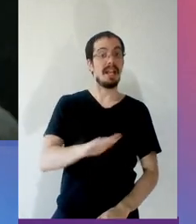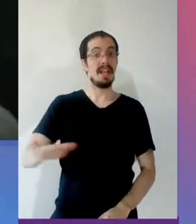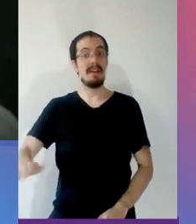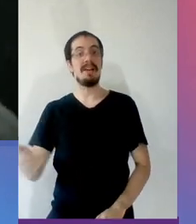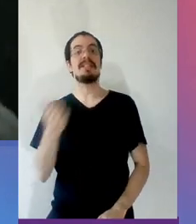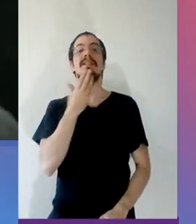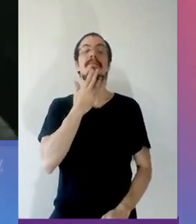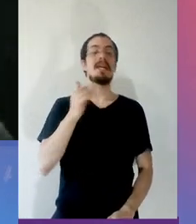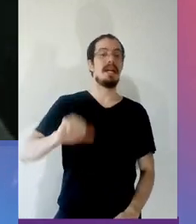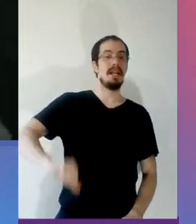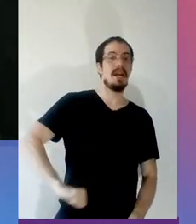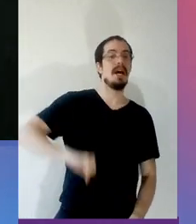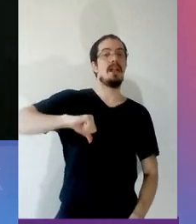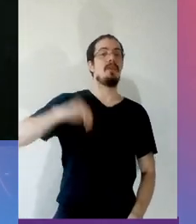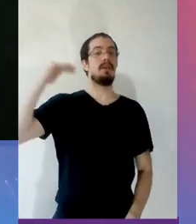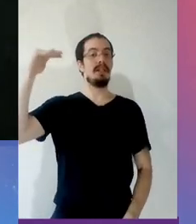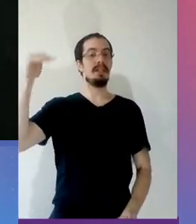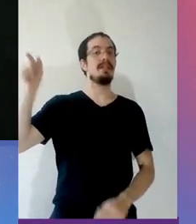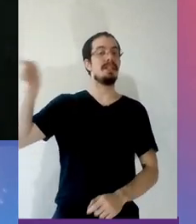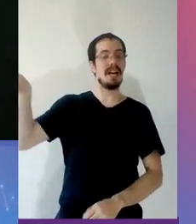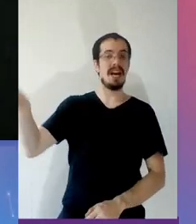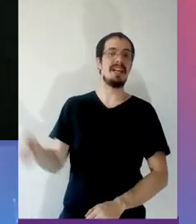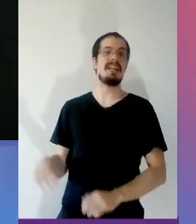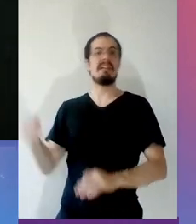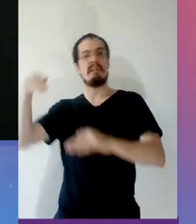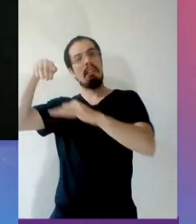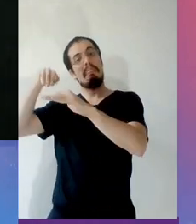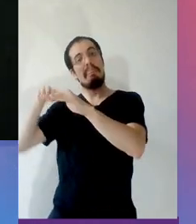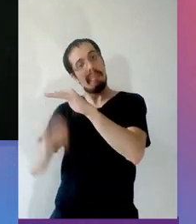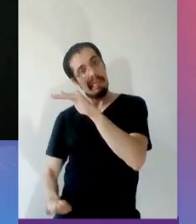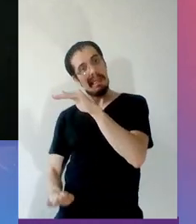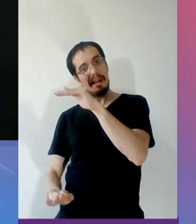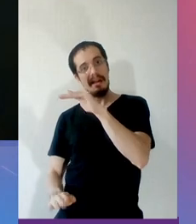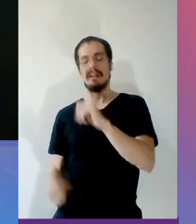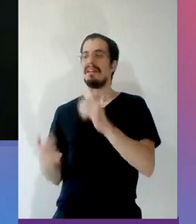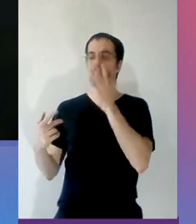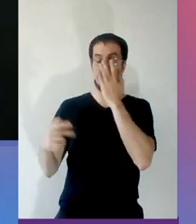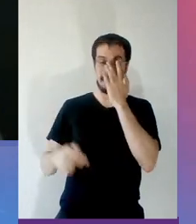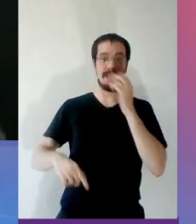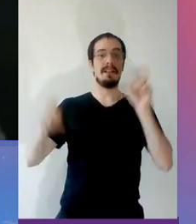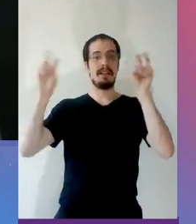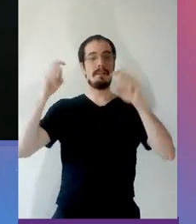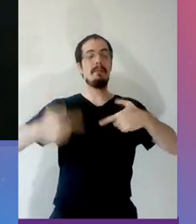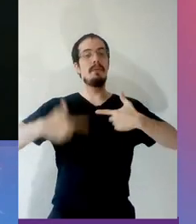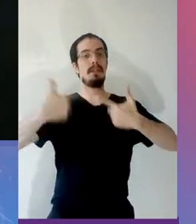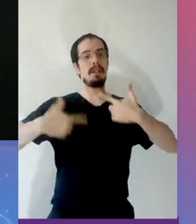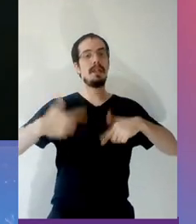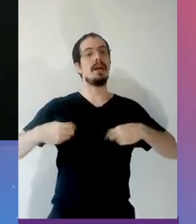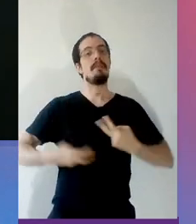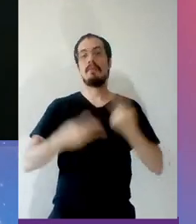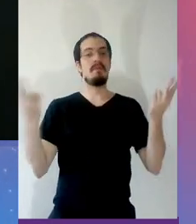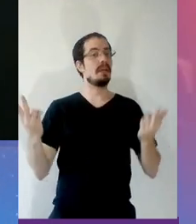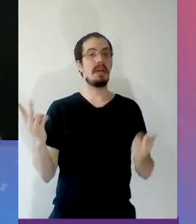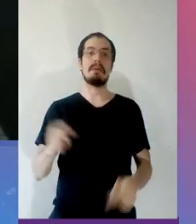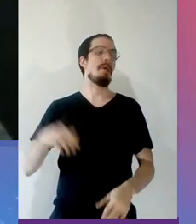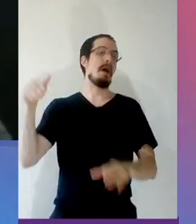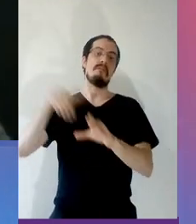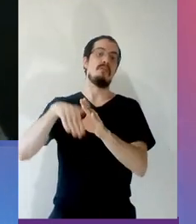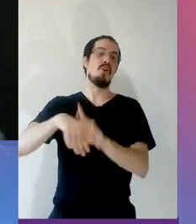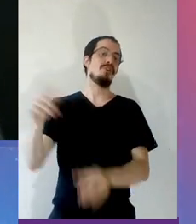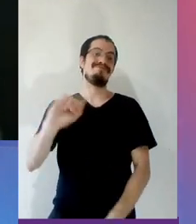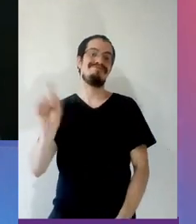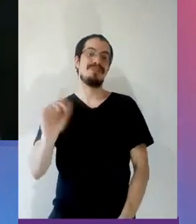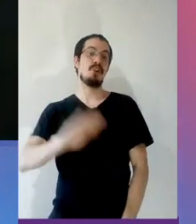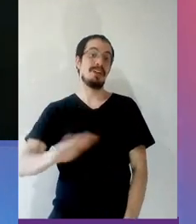súper submarineadas en términos de las políticas públicas, porque los niños no votan, porque los niños no reclaman.